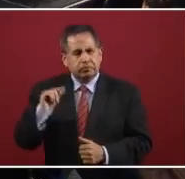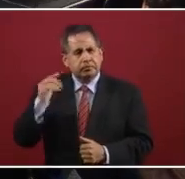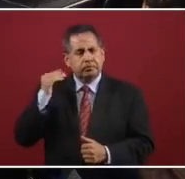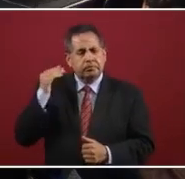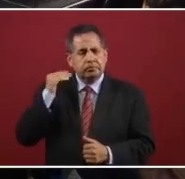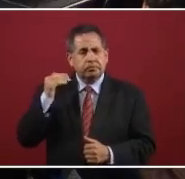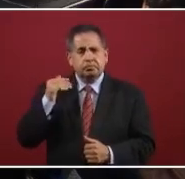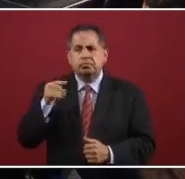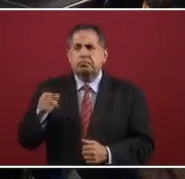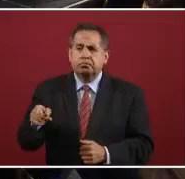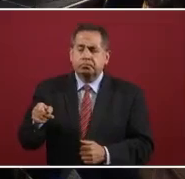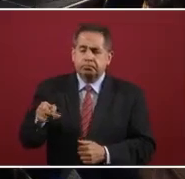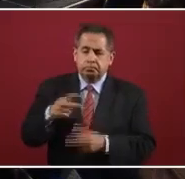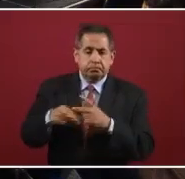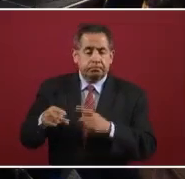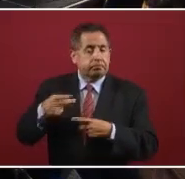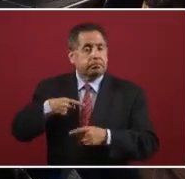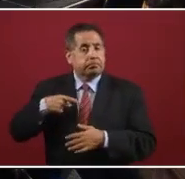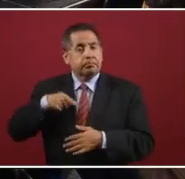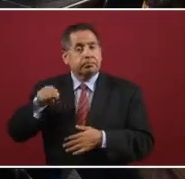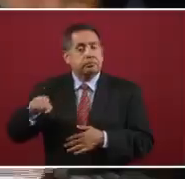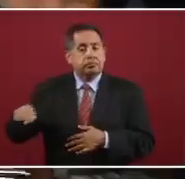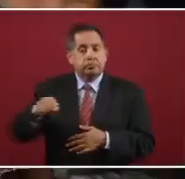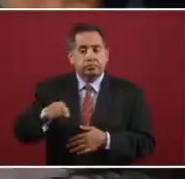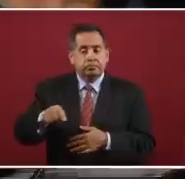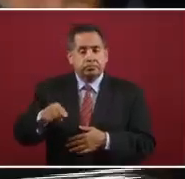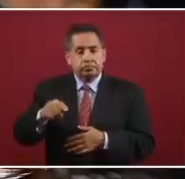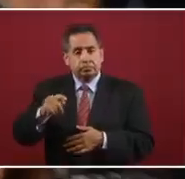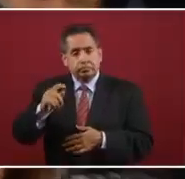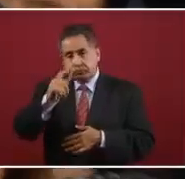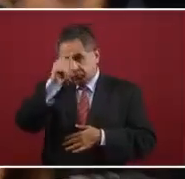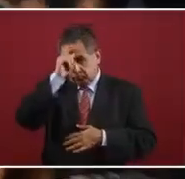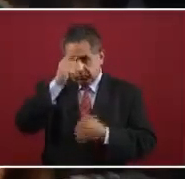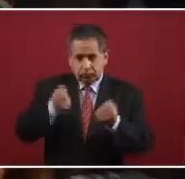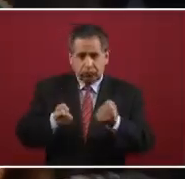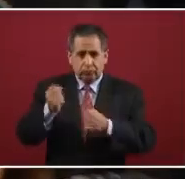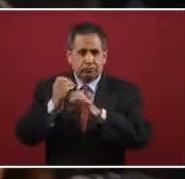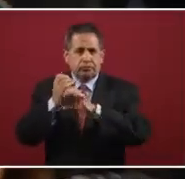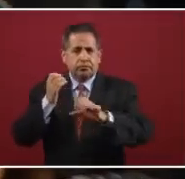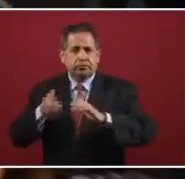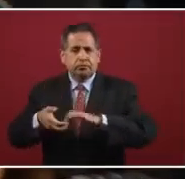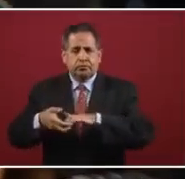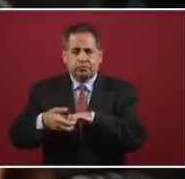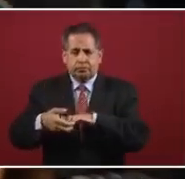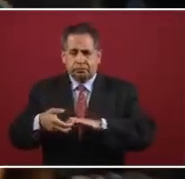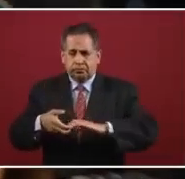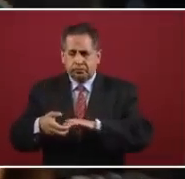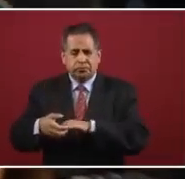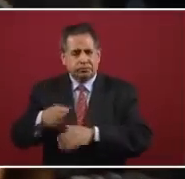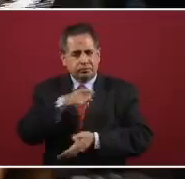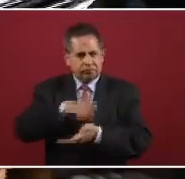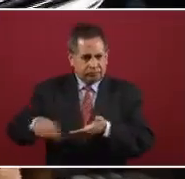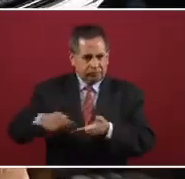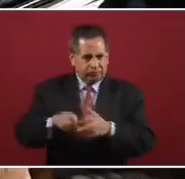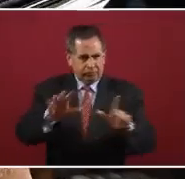hace unos días llegaron operadores de las pipas, del proyecto de pipas, de las 700 que se